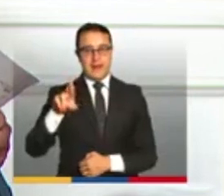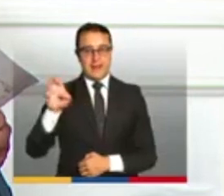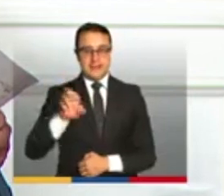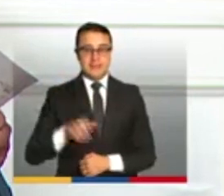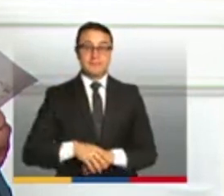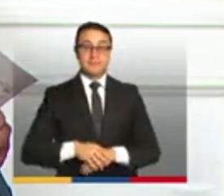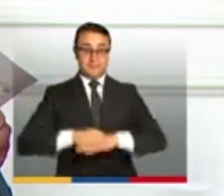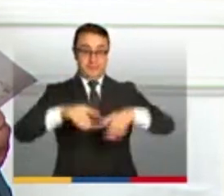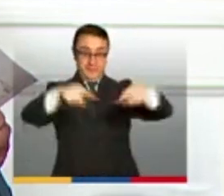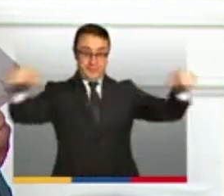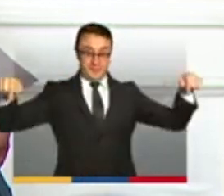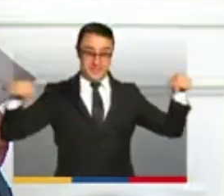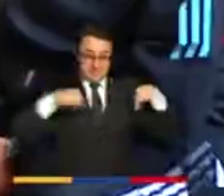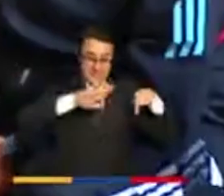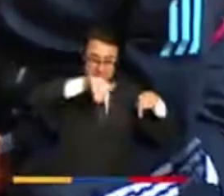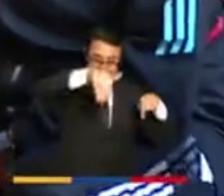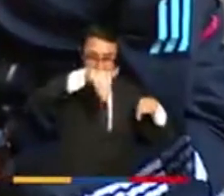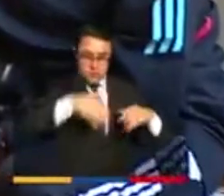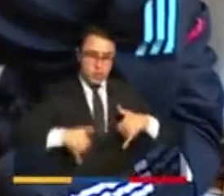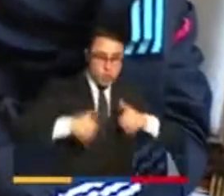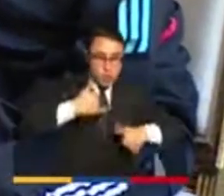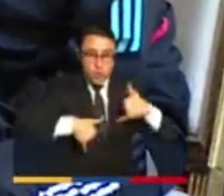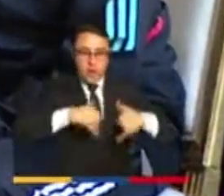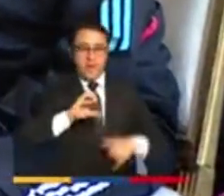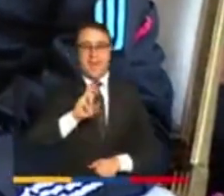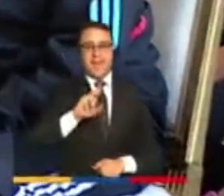Central, Cristina Mota Chavarro.